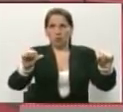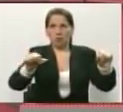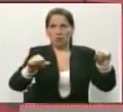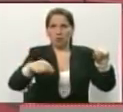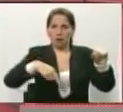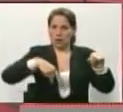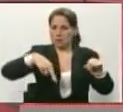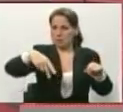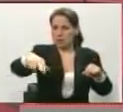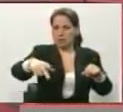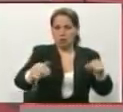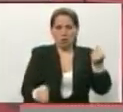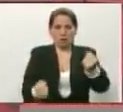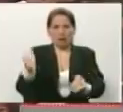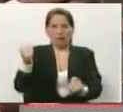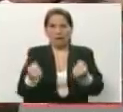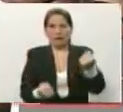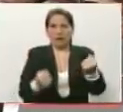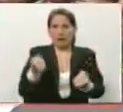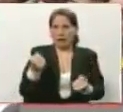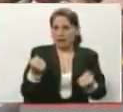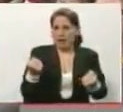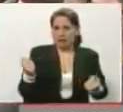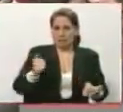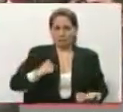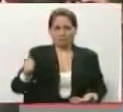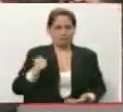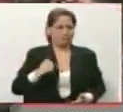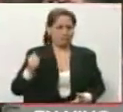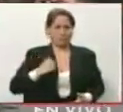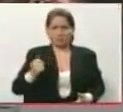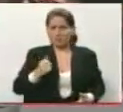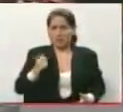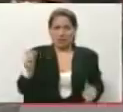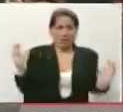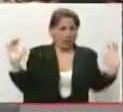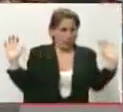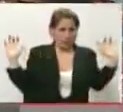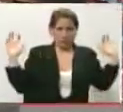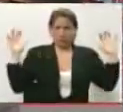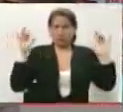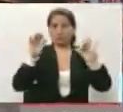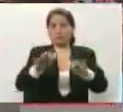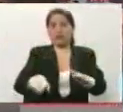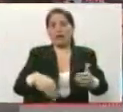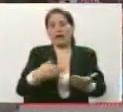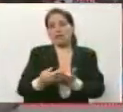caminando, en carro, como el pueblo podía,